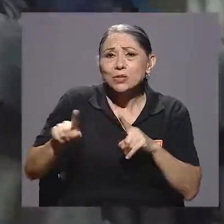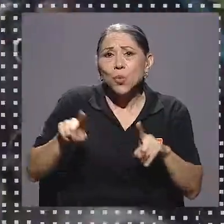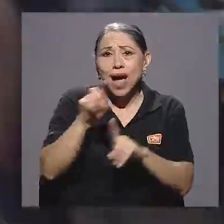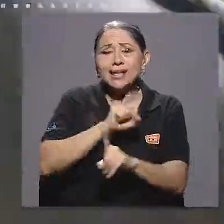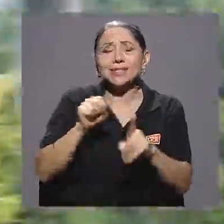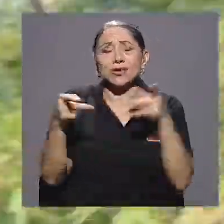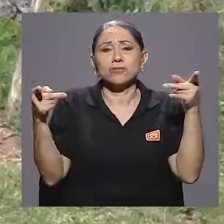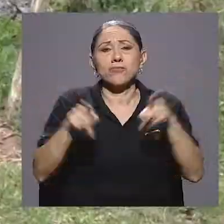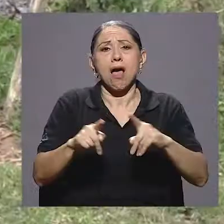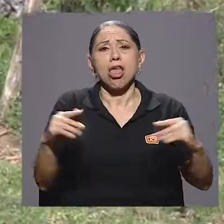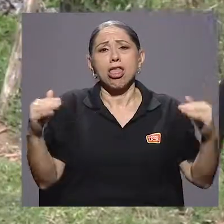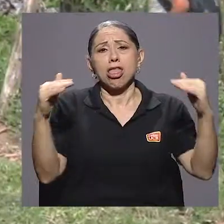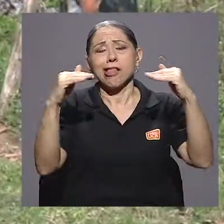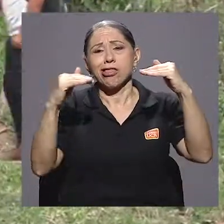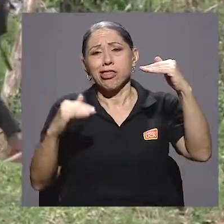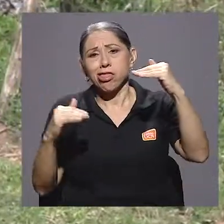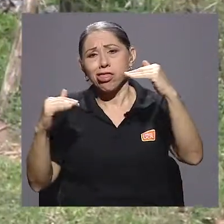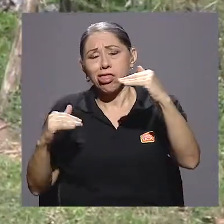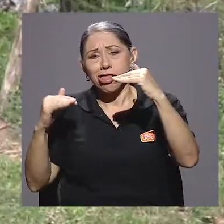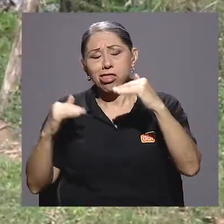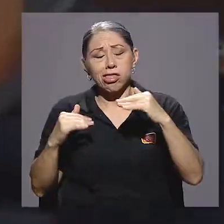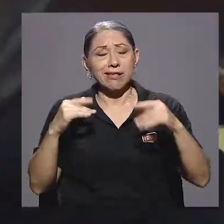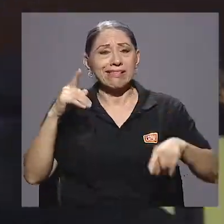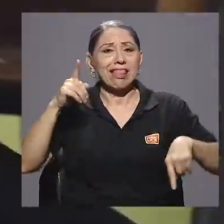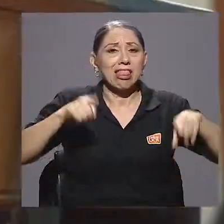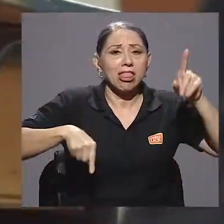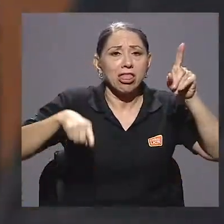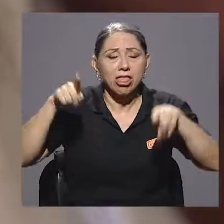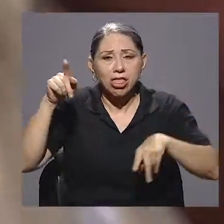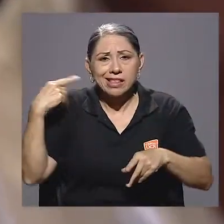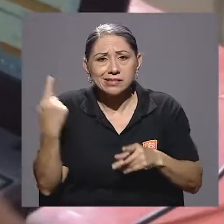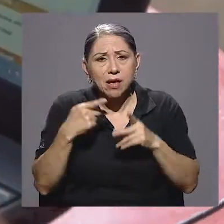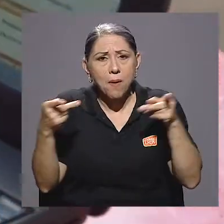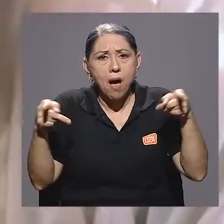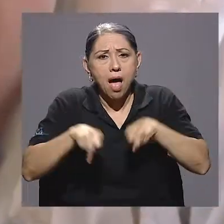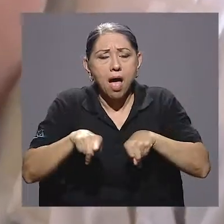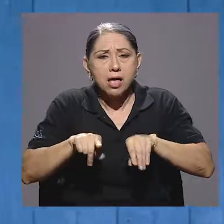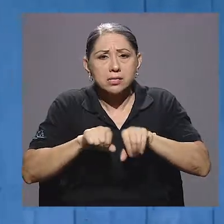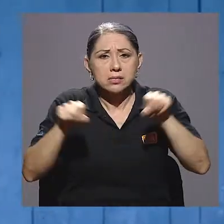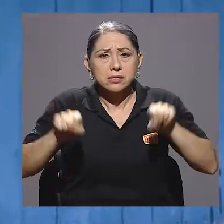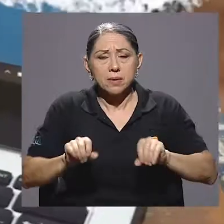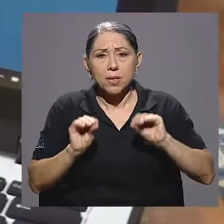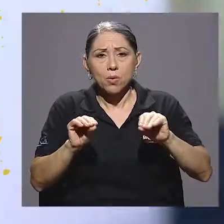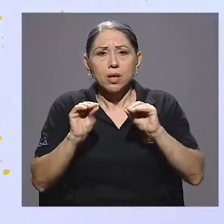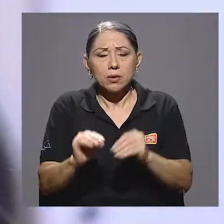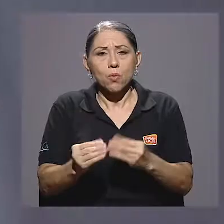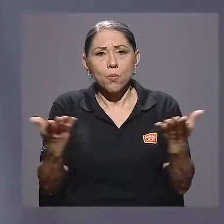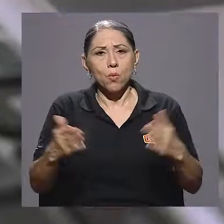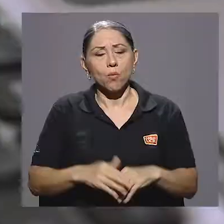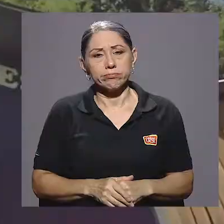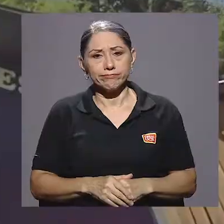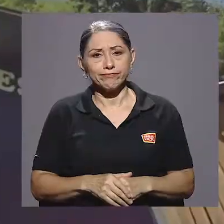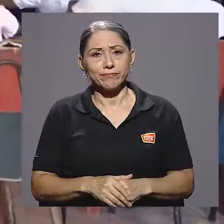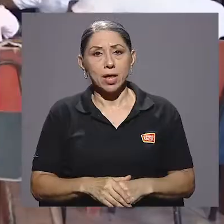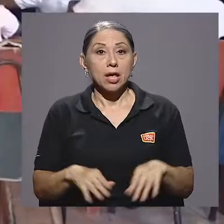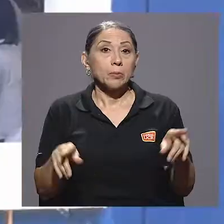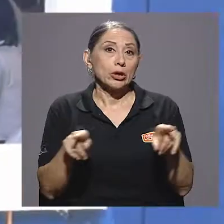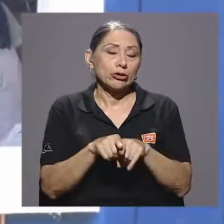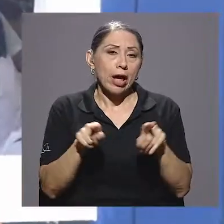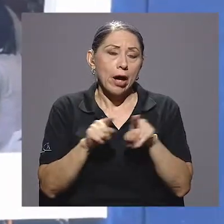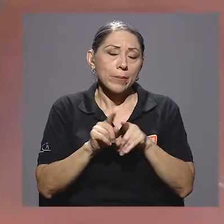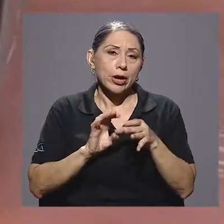de desigualdades que estaban ahí al interno del sistema educativo público y bueno, y obviamente en relación con el